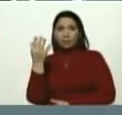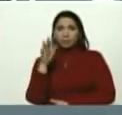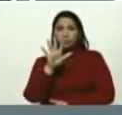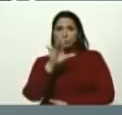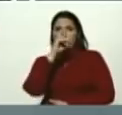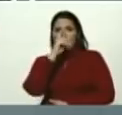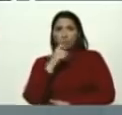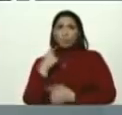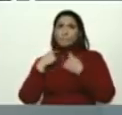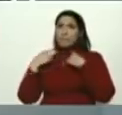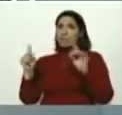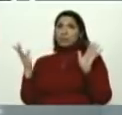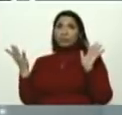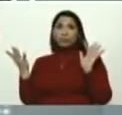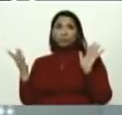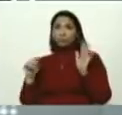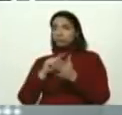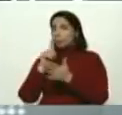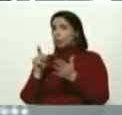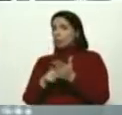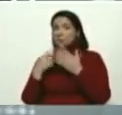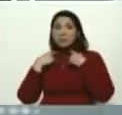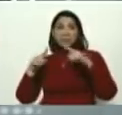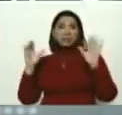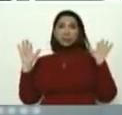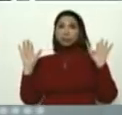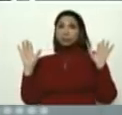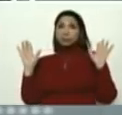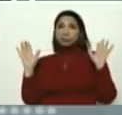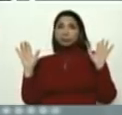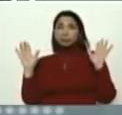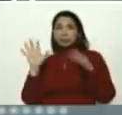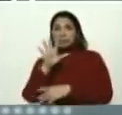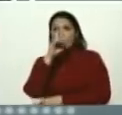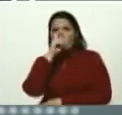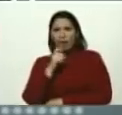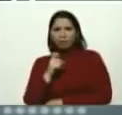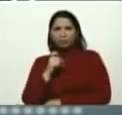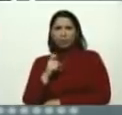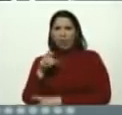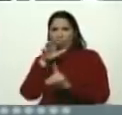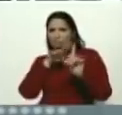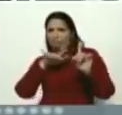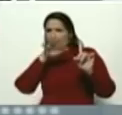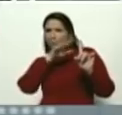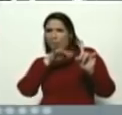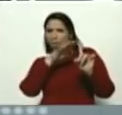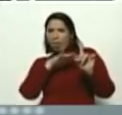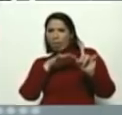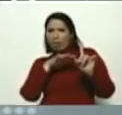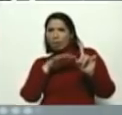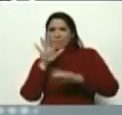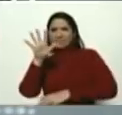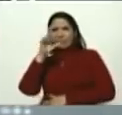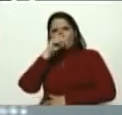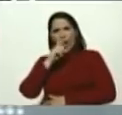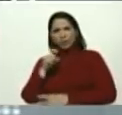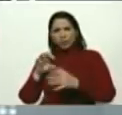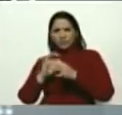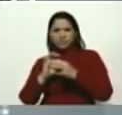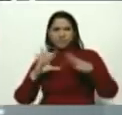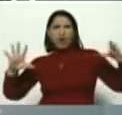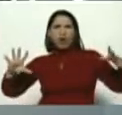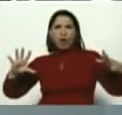5 años perdidos, totalmente perdidos, 5 años conspirando, 5 años